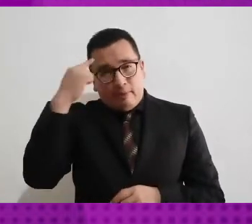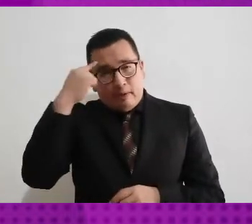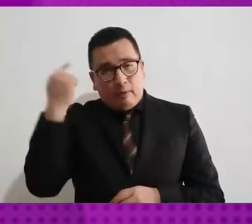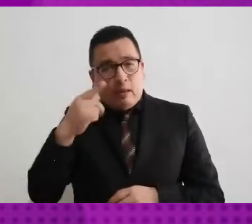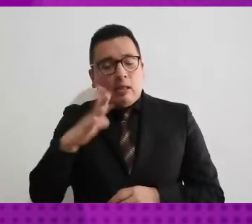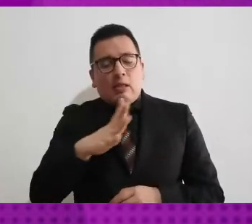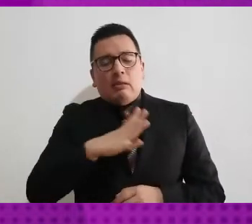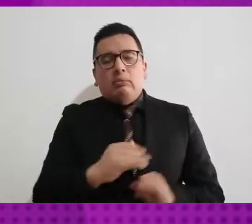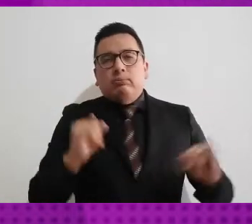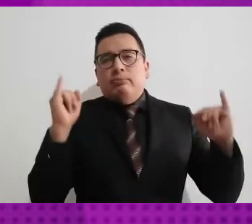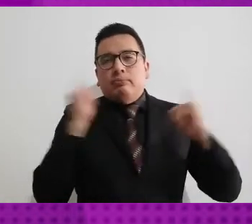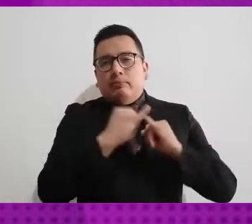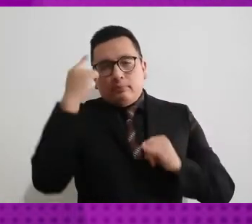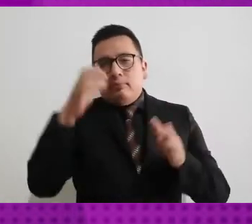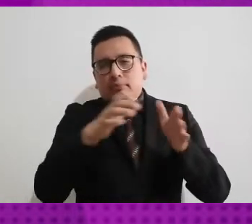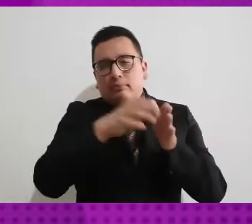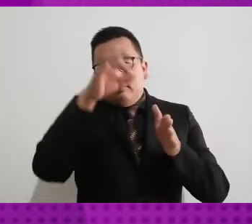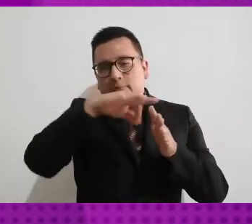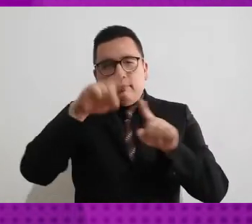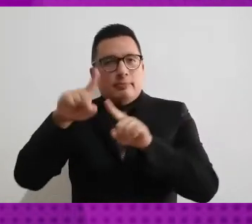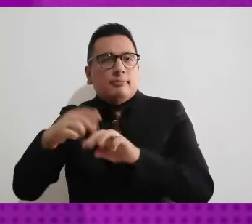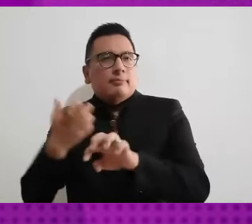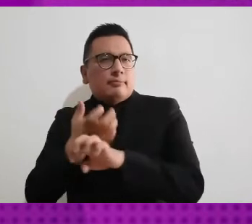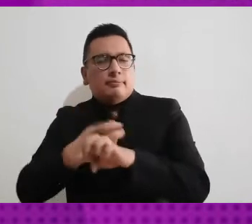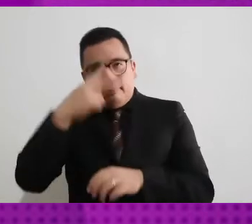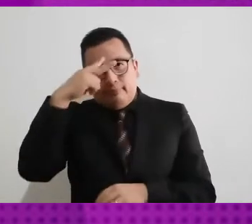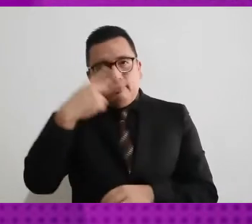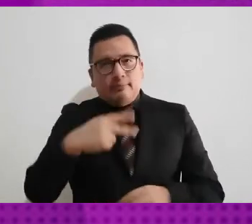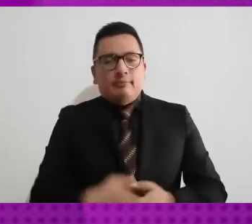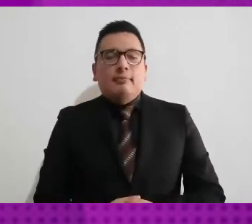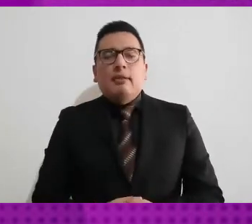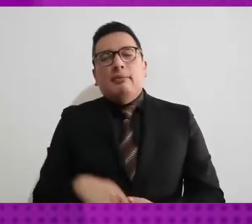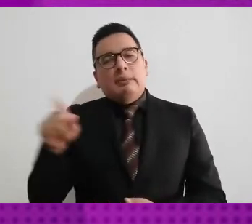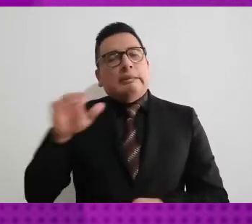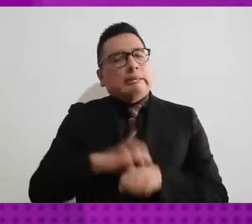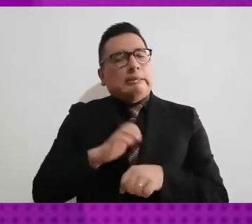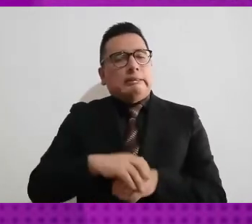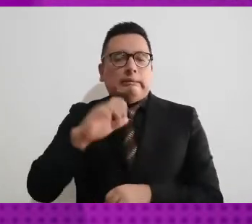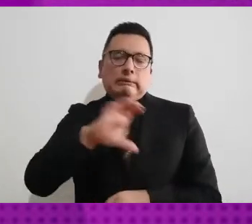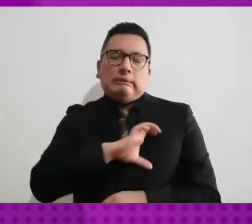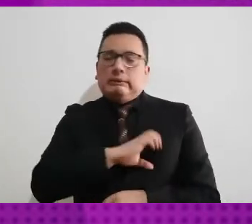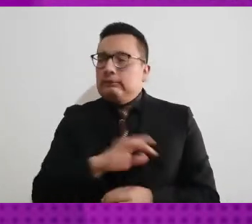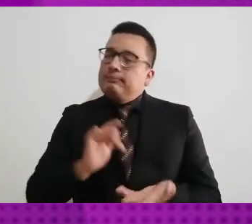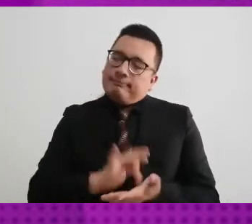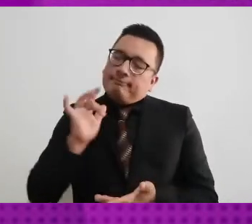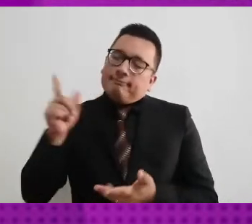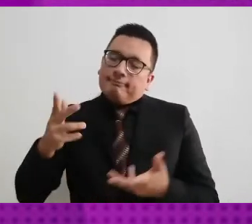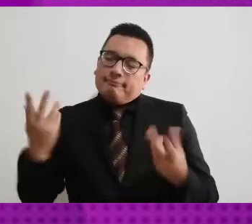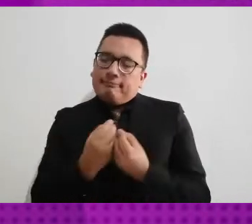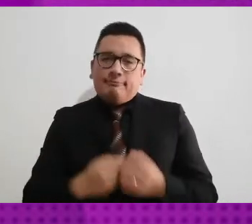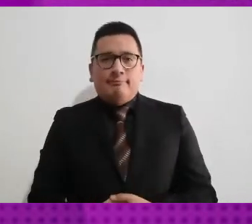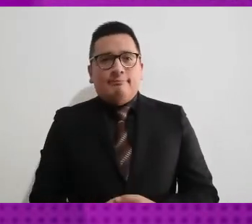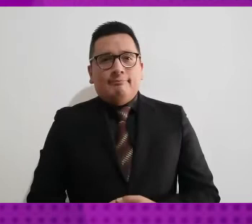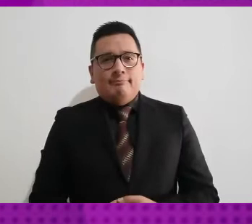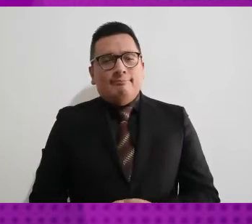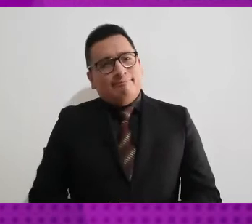de la Asociación de Instituciones Electorales de las Entidades Federativas. Y además un gran amigo. Gracias, Osvaldo, por estar aquí con nosotros